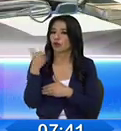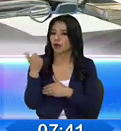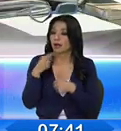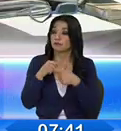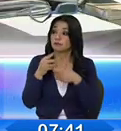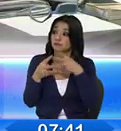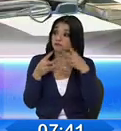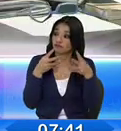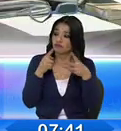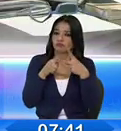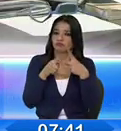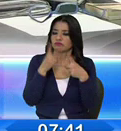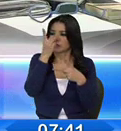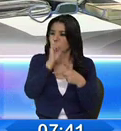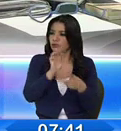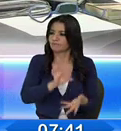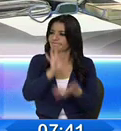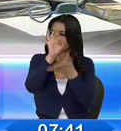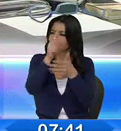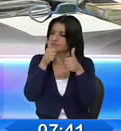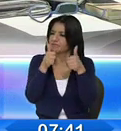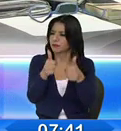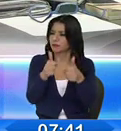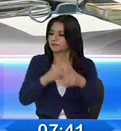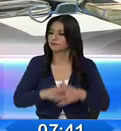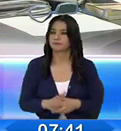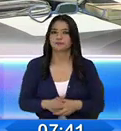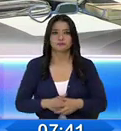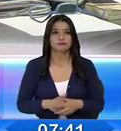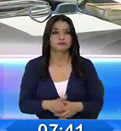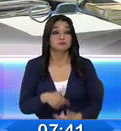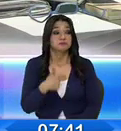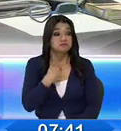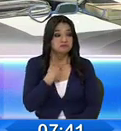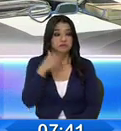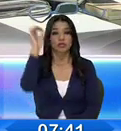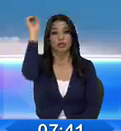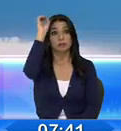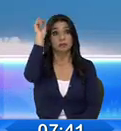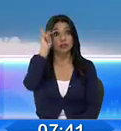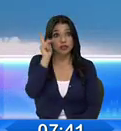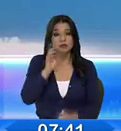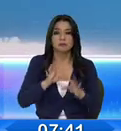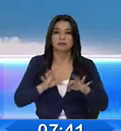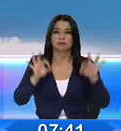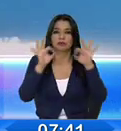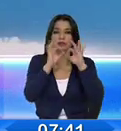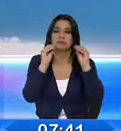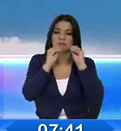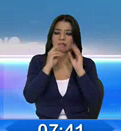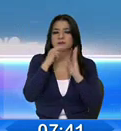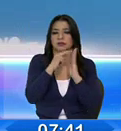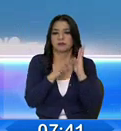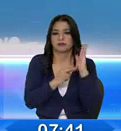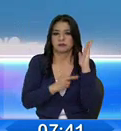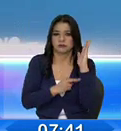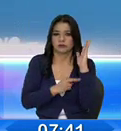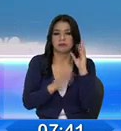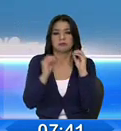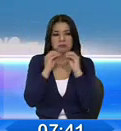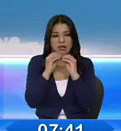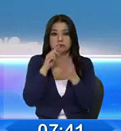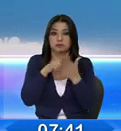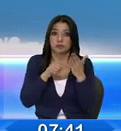y haya buenas designaciones de los organismos de control a mi criterio es necesario incrementar requisitos incrementar